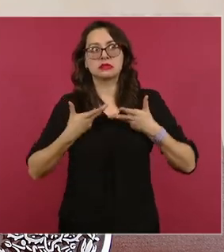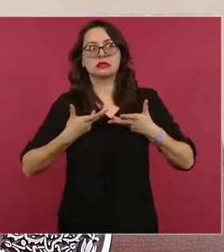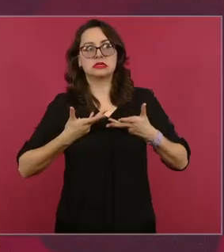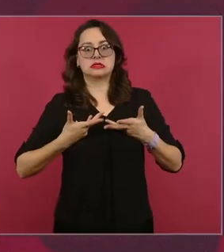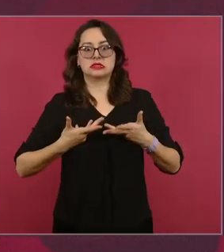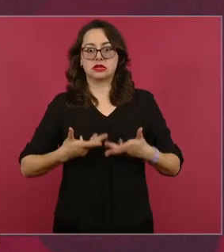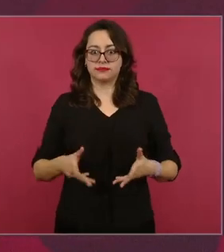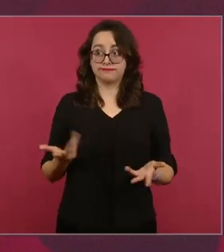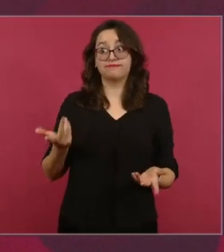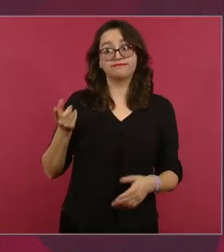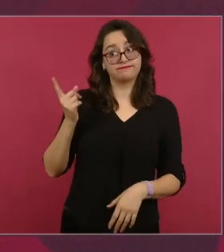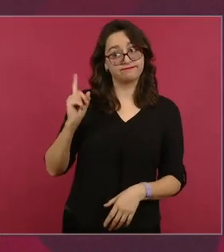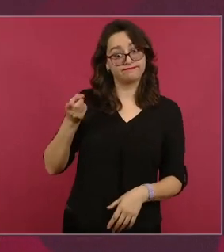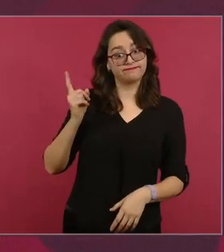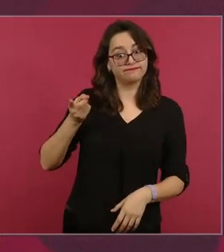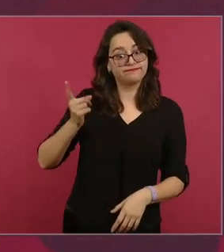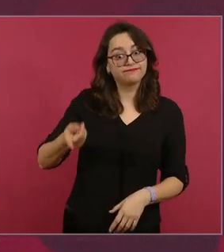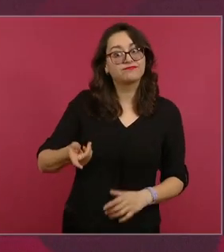para